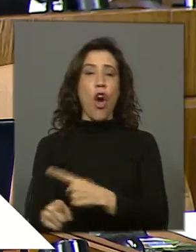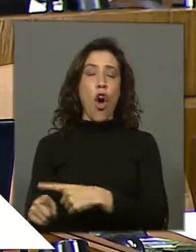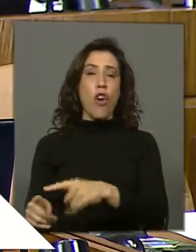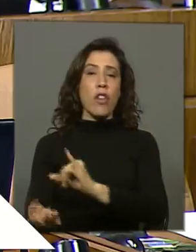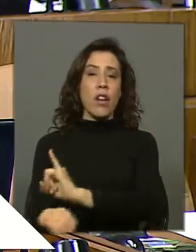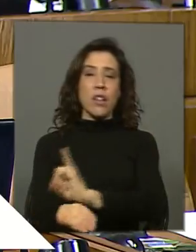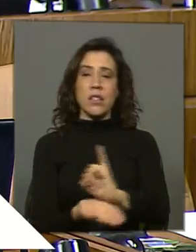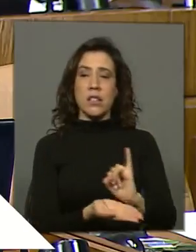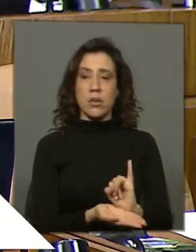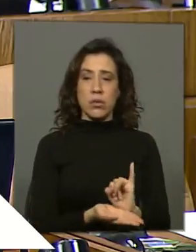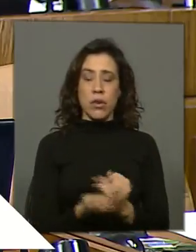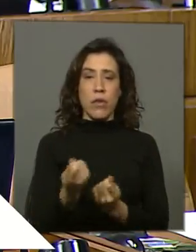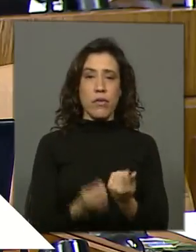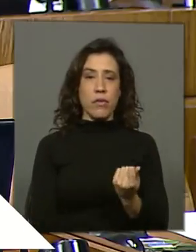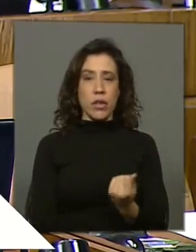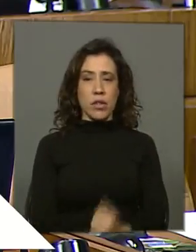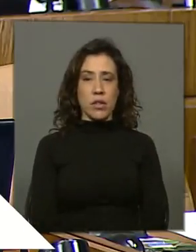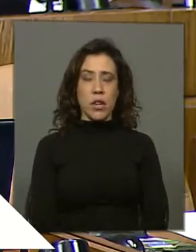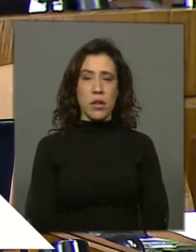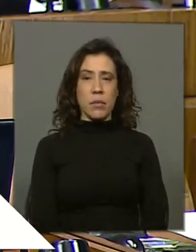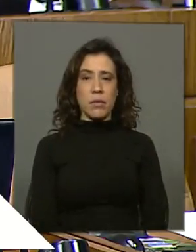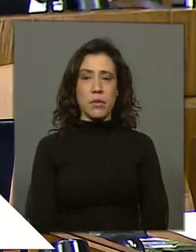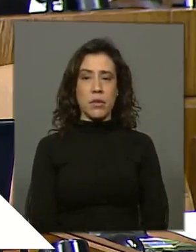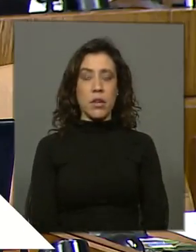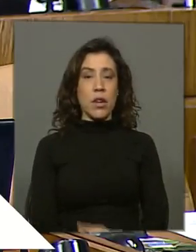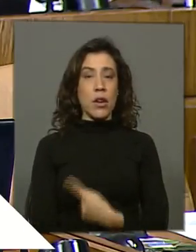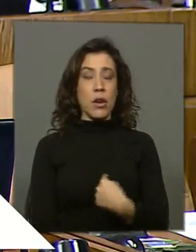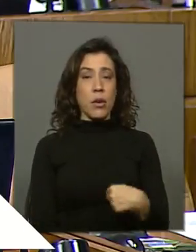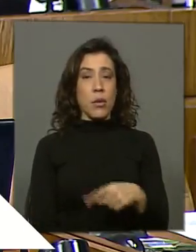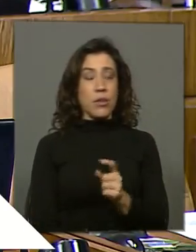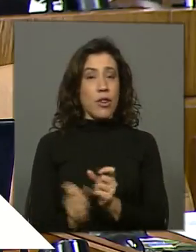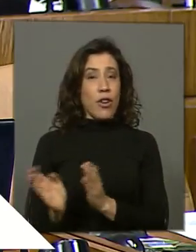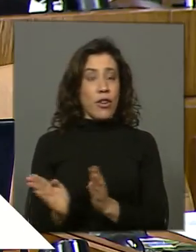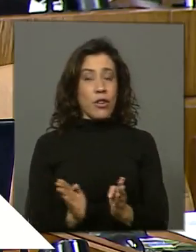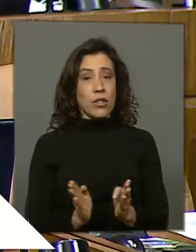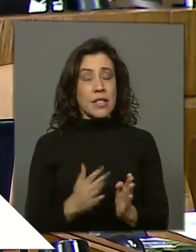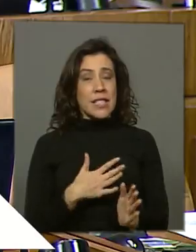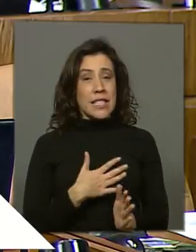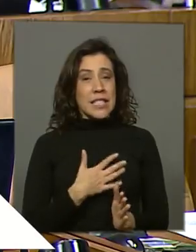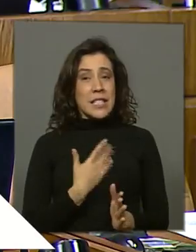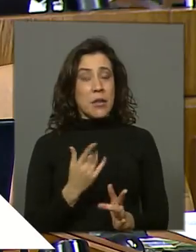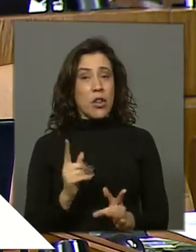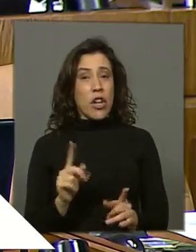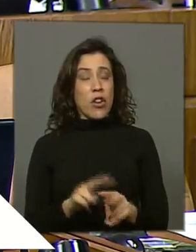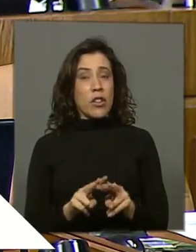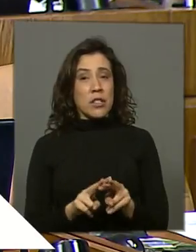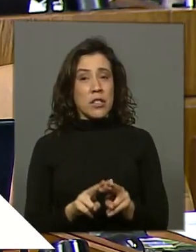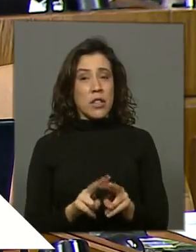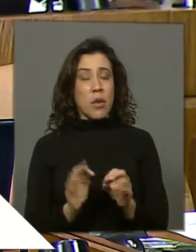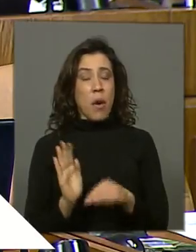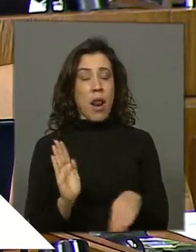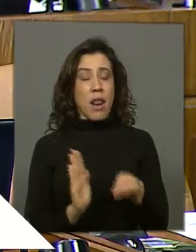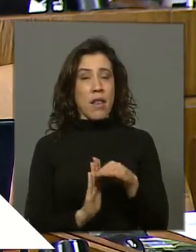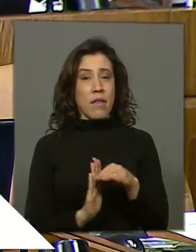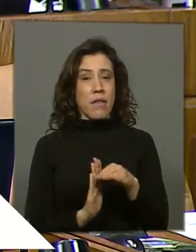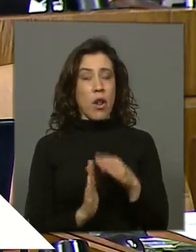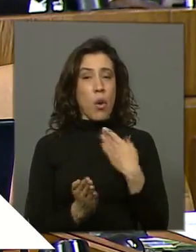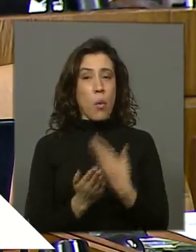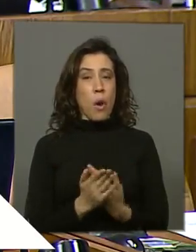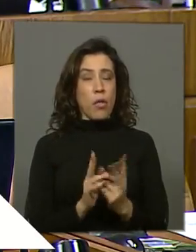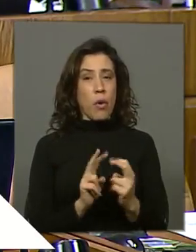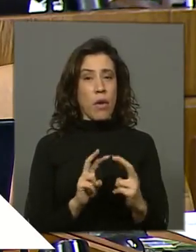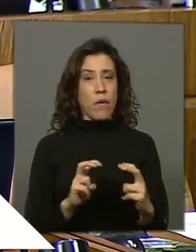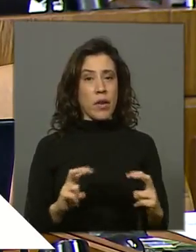entidad financiera y aquí como digo nuestros reguladores sentimos que por un lado no estuvieron a la altura a la hora de